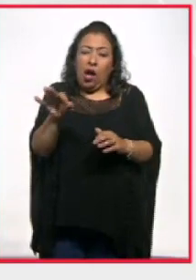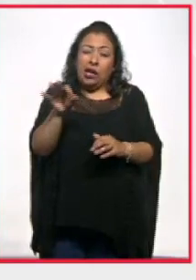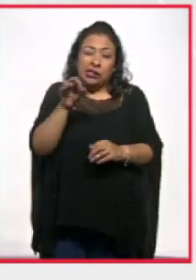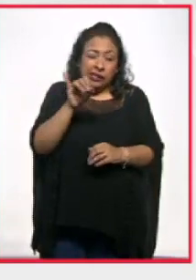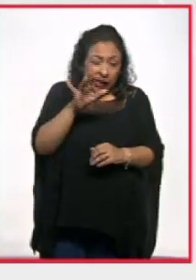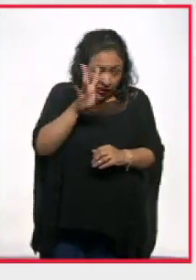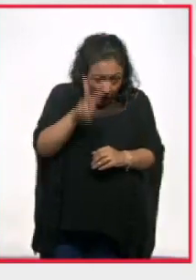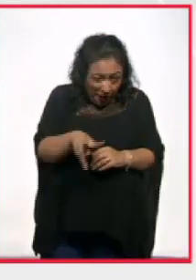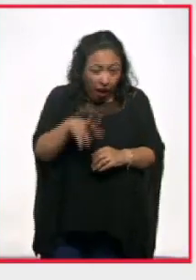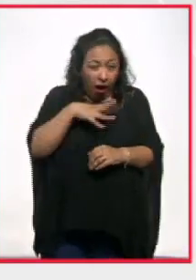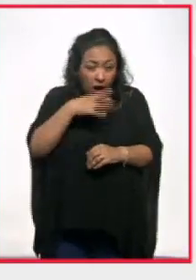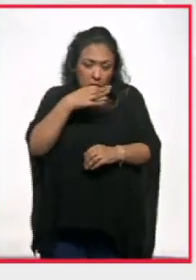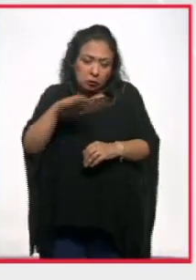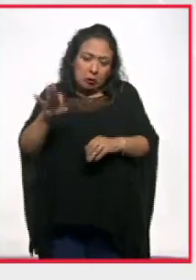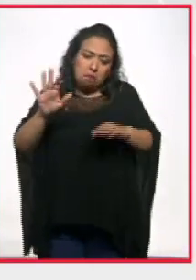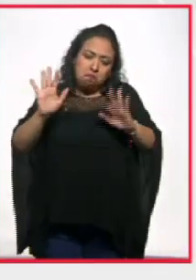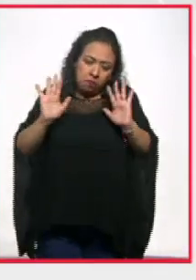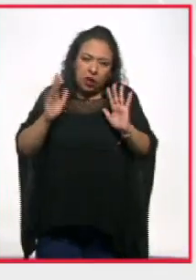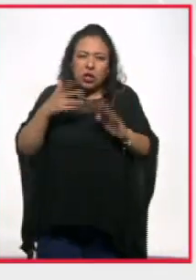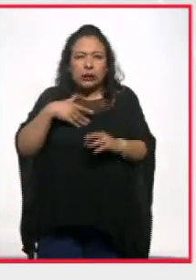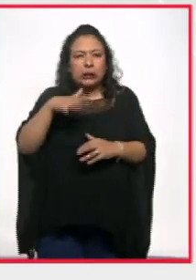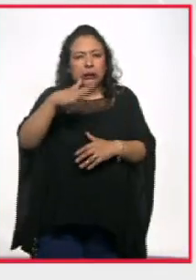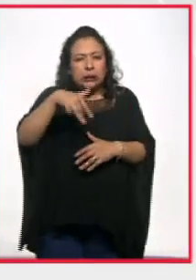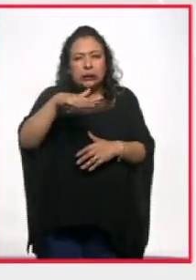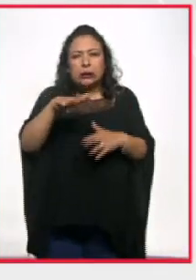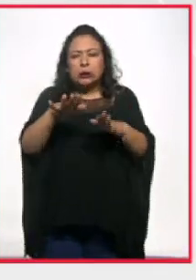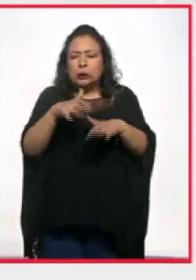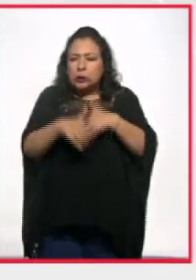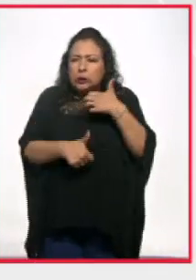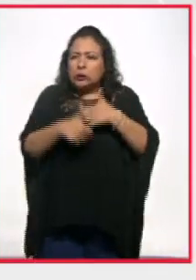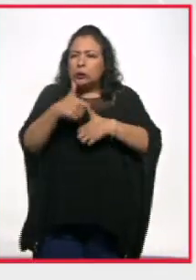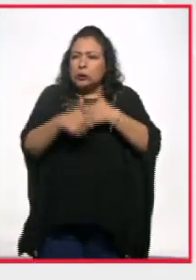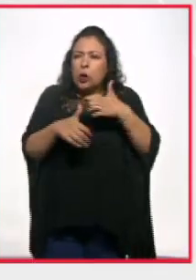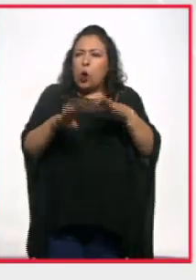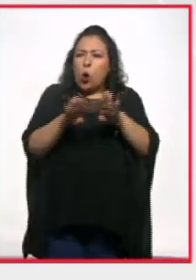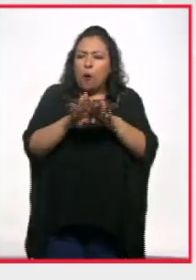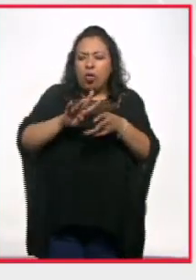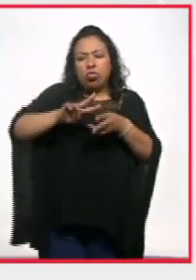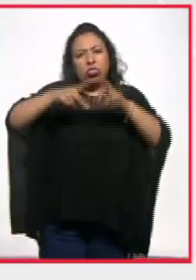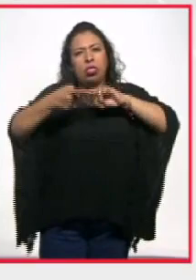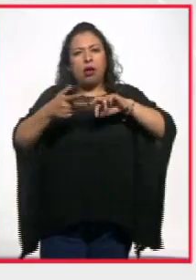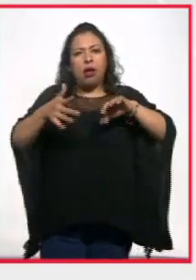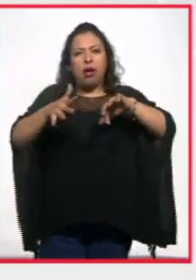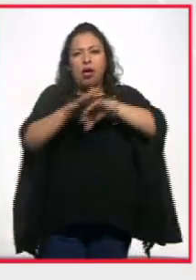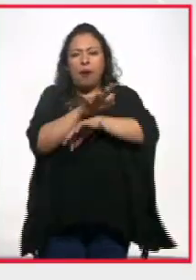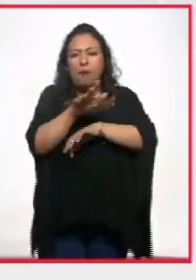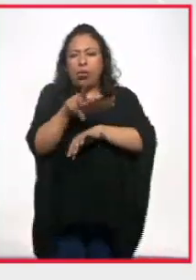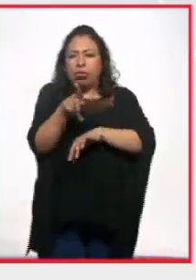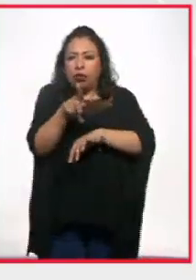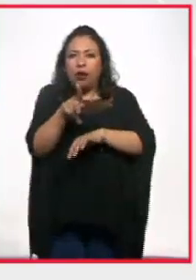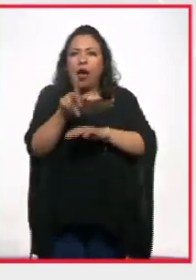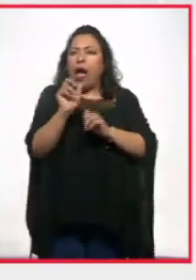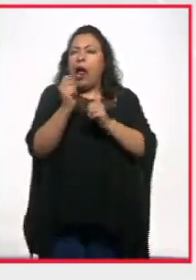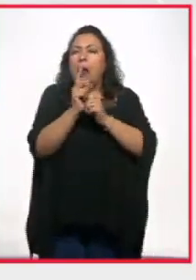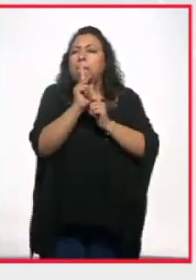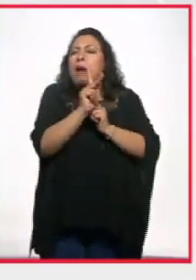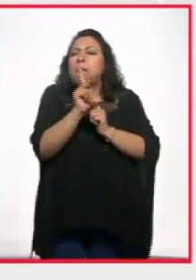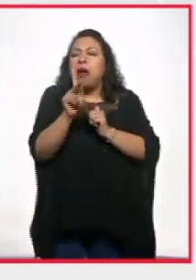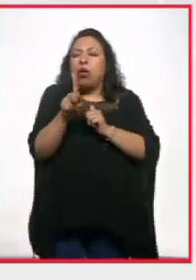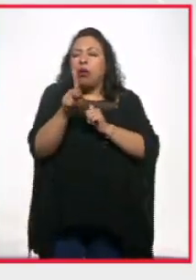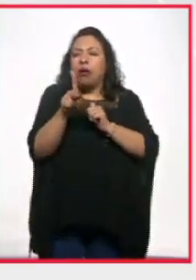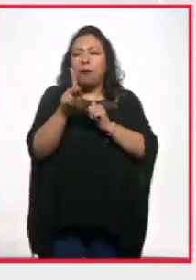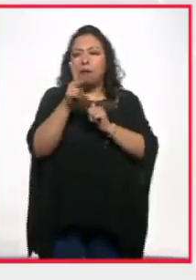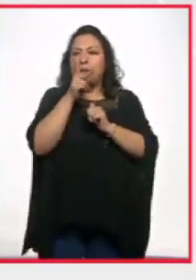palabras. Entonces estuve buscando cómo hacerle, cómo darle la vuelta de tuerca, hasta que dije, bueno, algo que se le asemeje a la